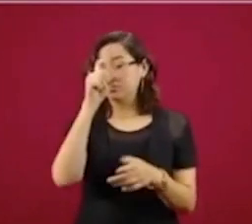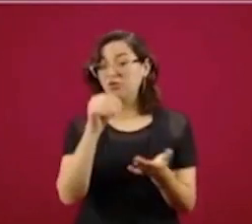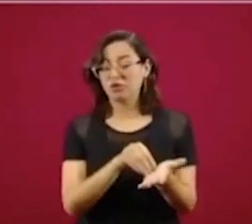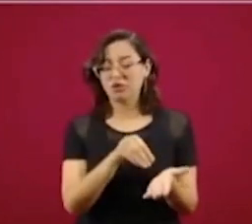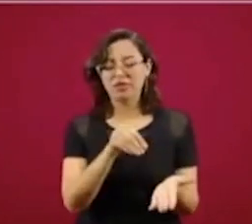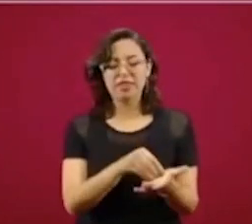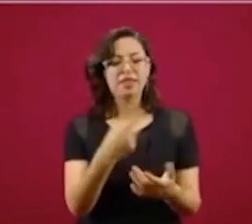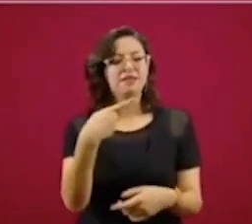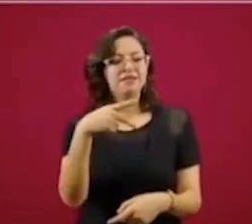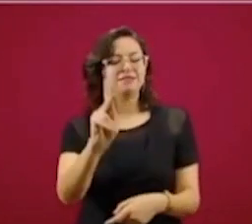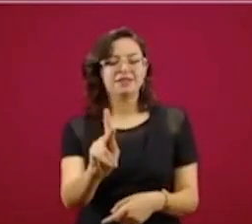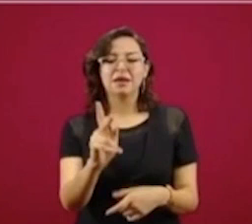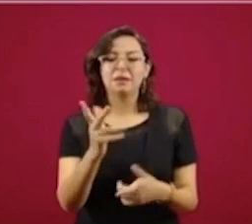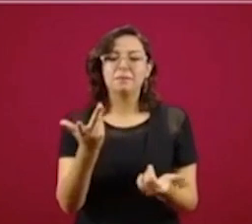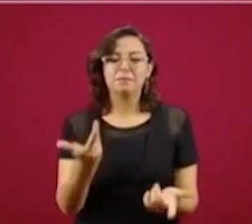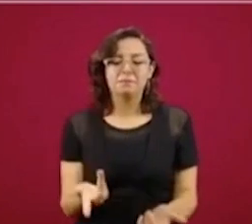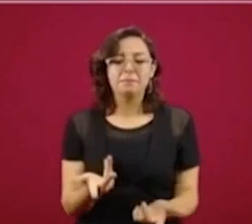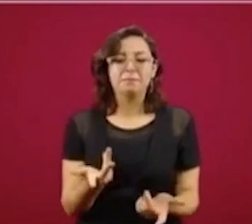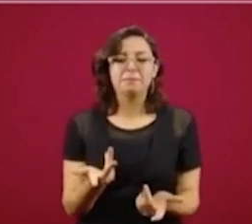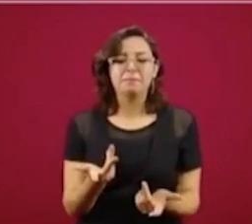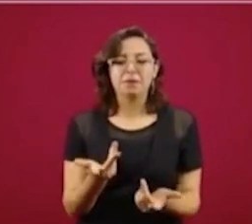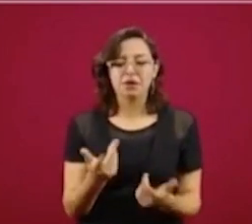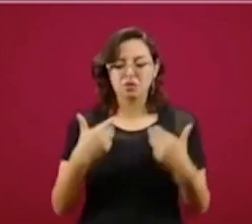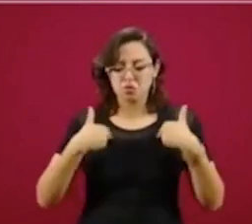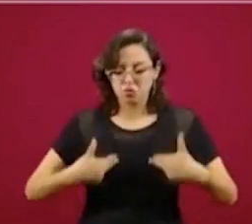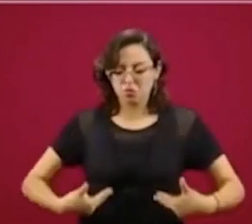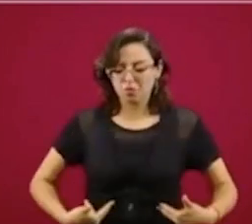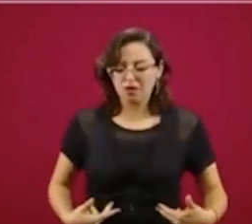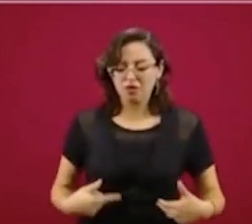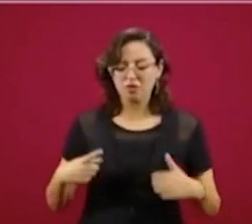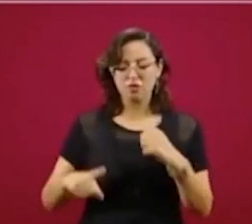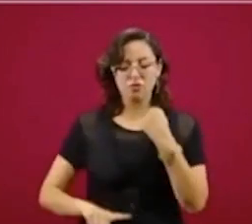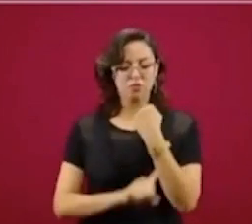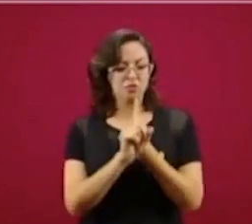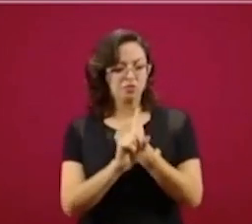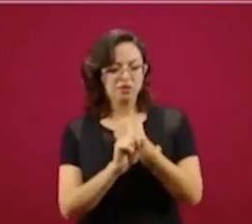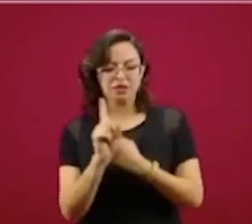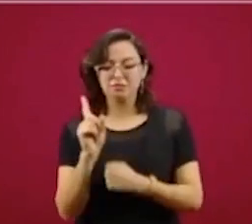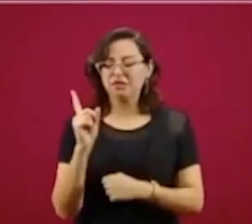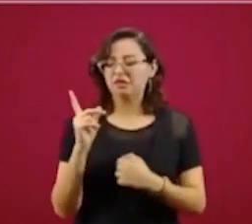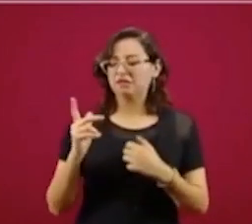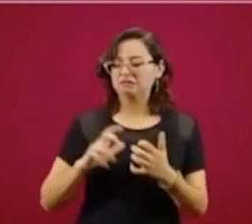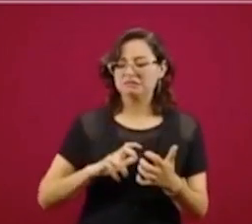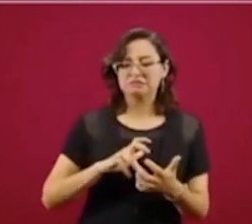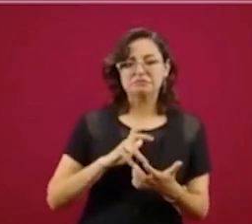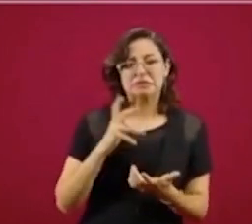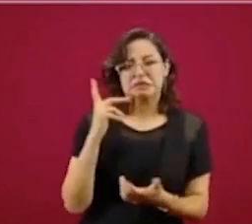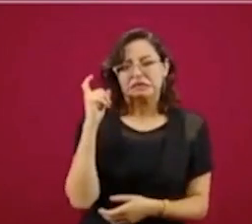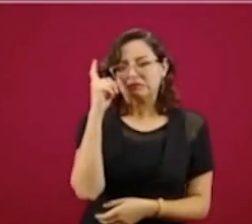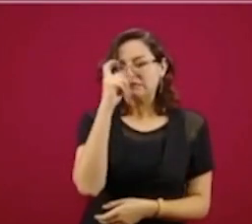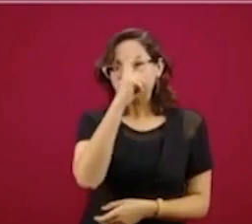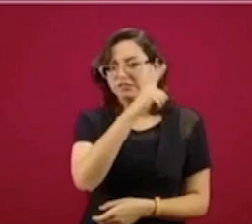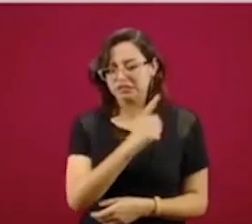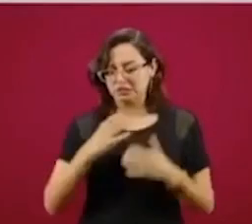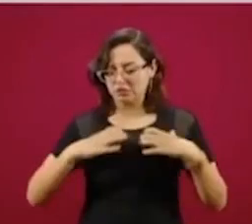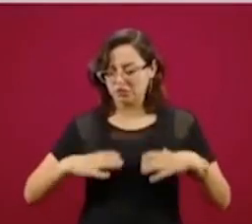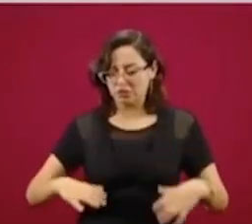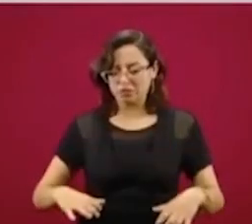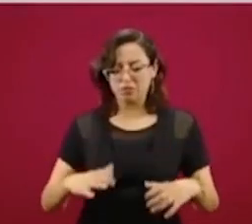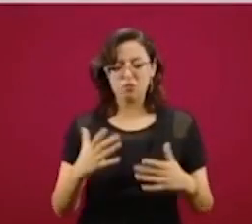las situaciones críticas que pasa el ser humano, siempre debe estar fortalecido y nosotros estamos